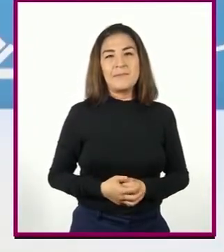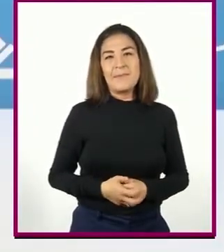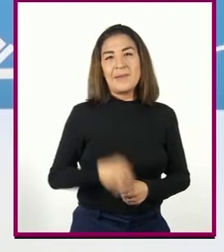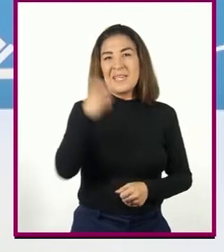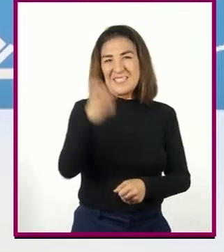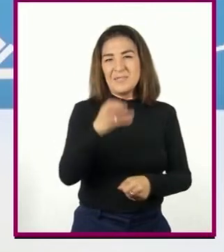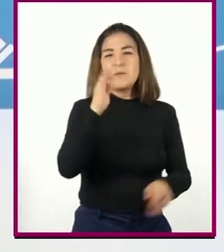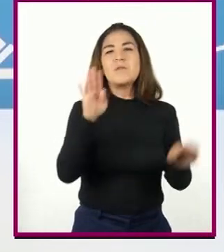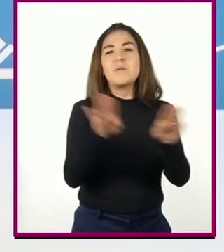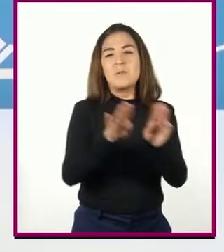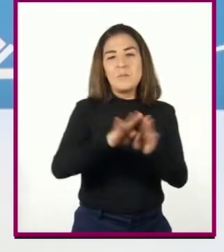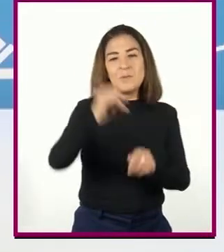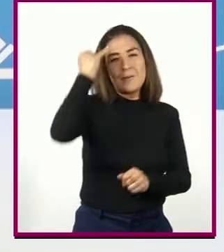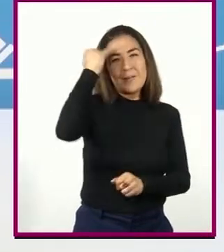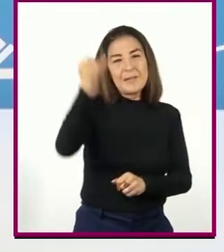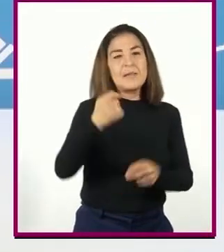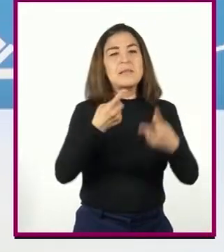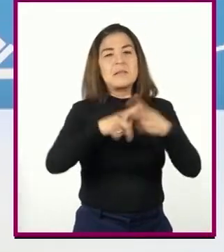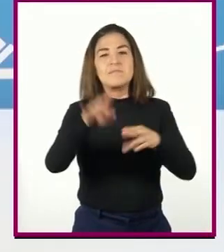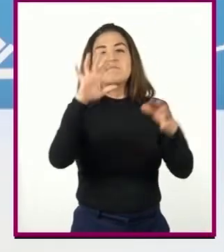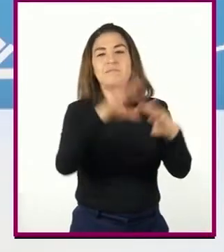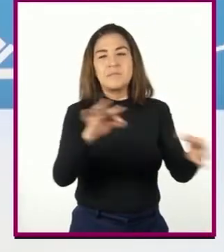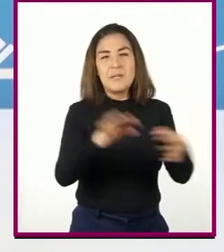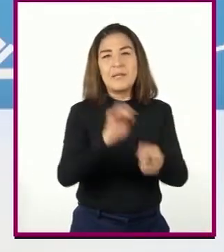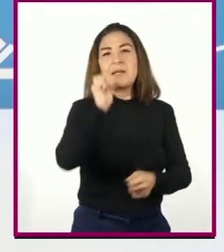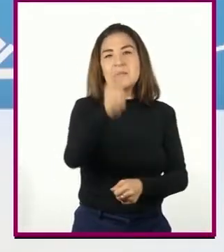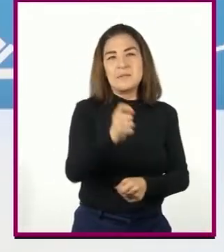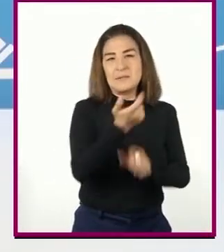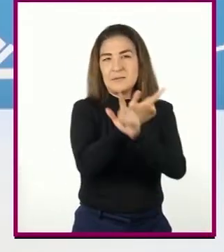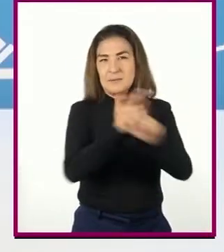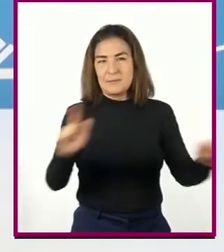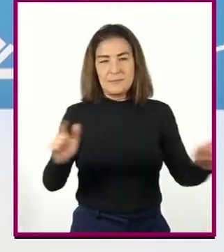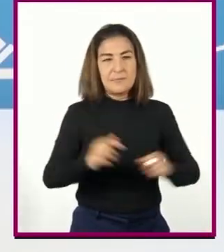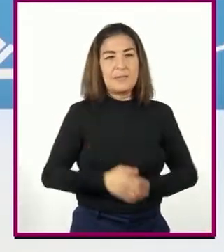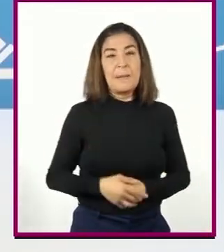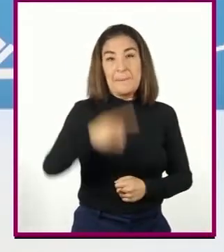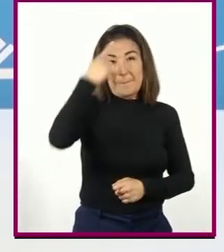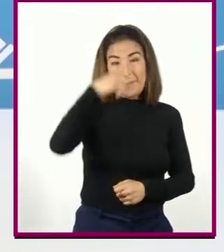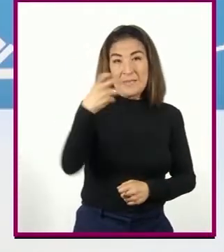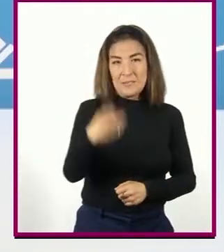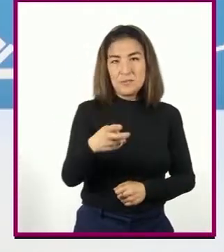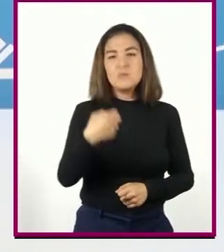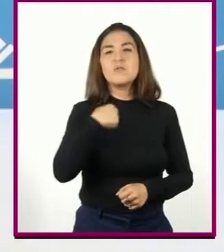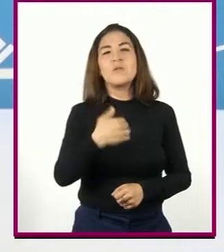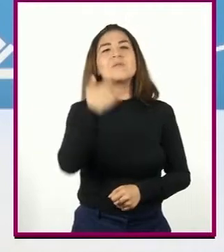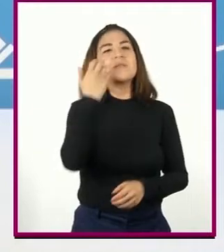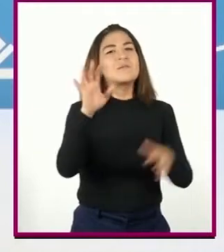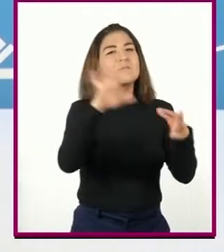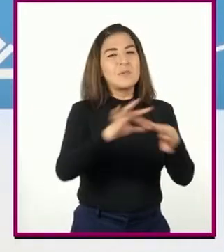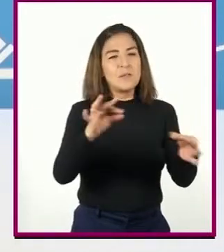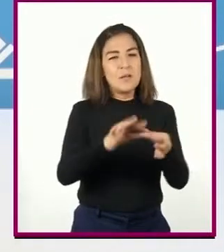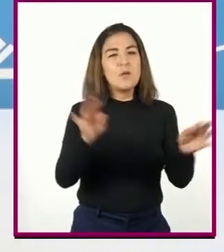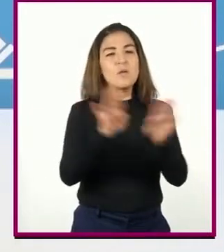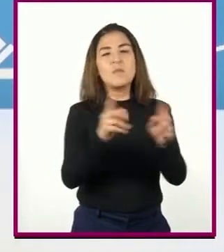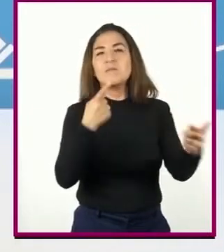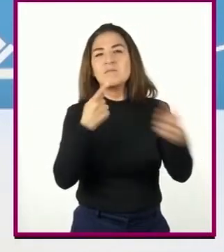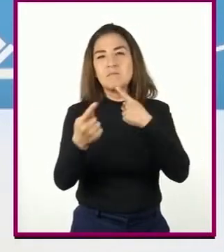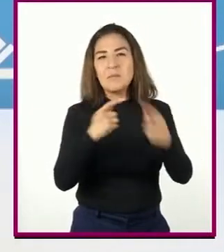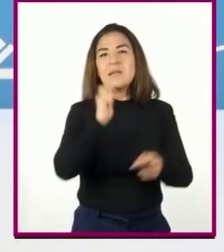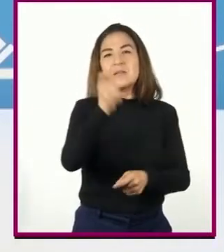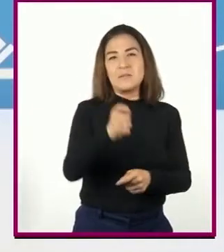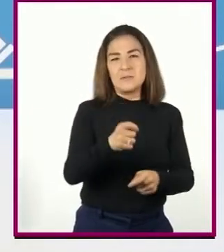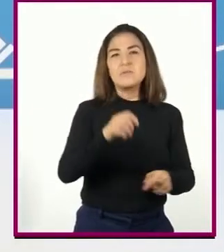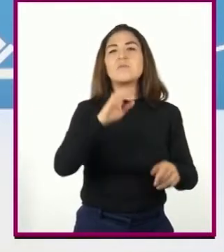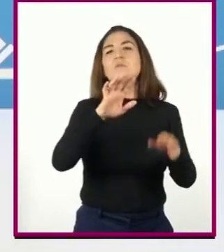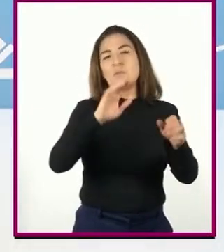ideas iniciales, sugiero que comencemos con la definición de libertad. Para ello, me gustaría que llevemos a discusión la